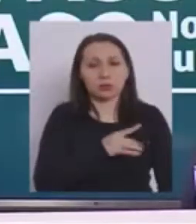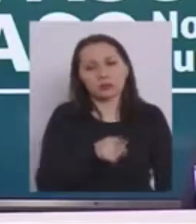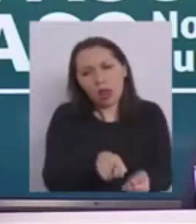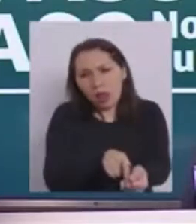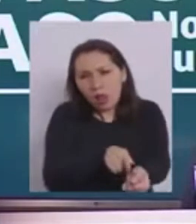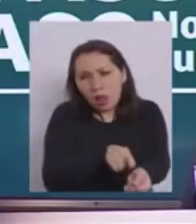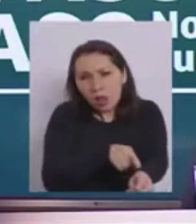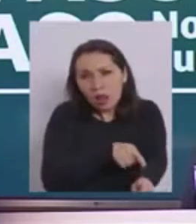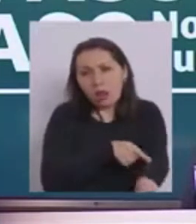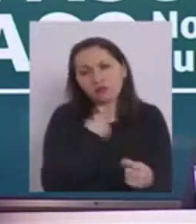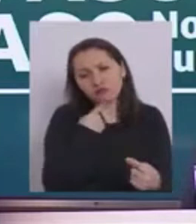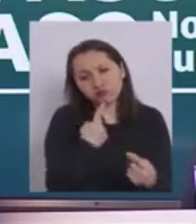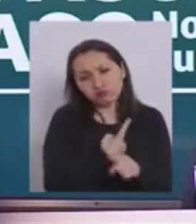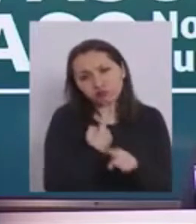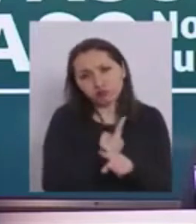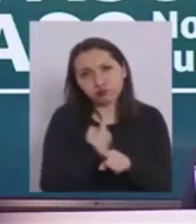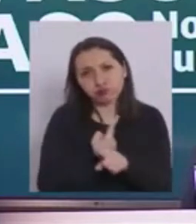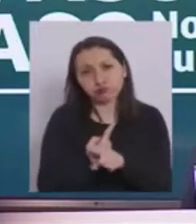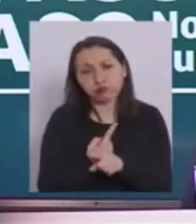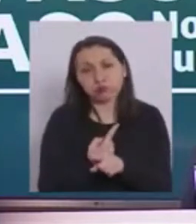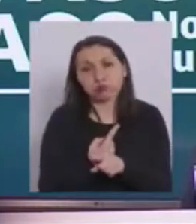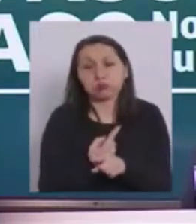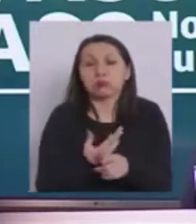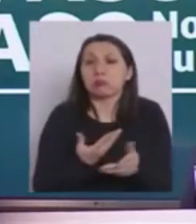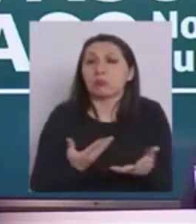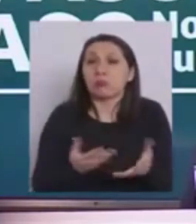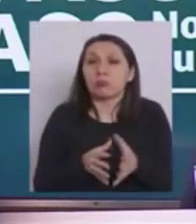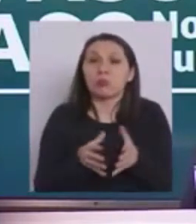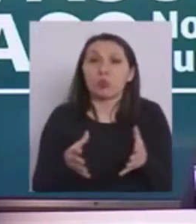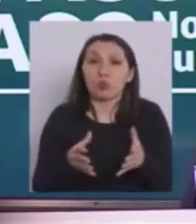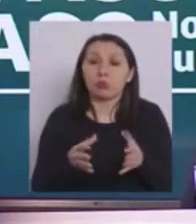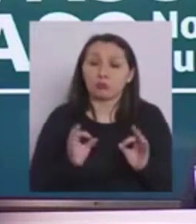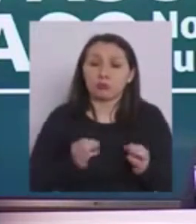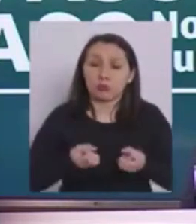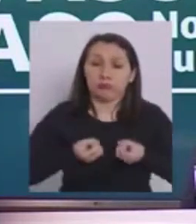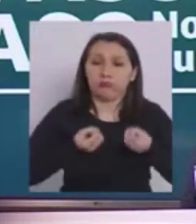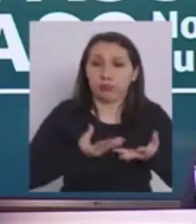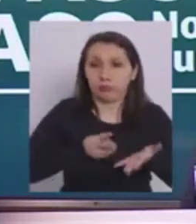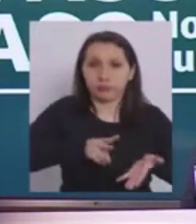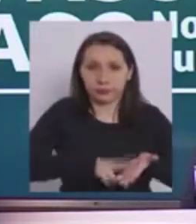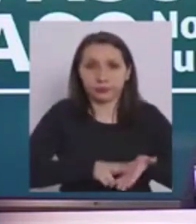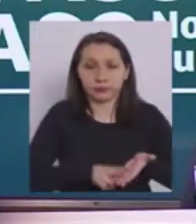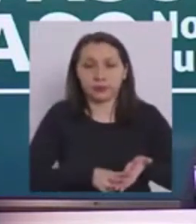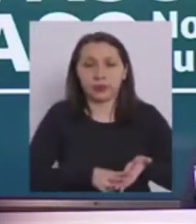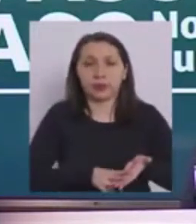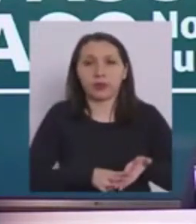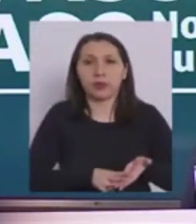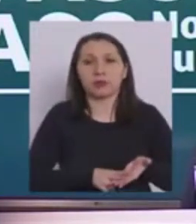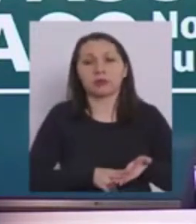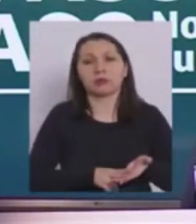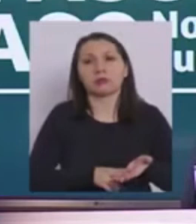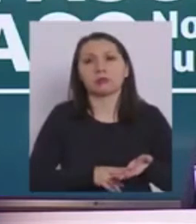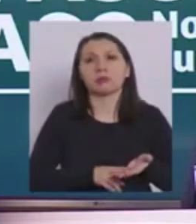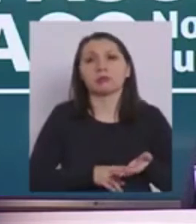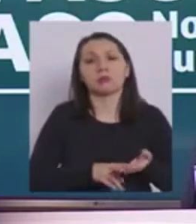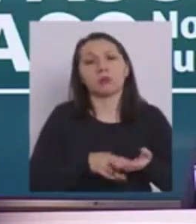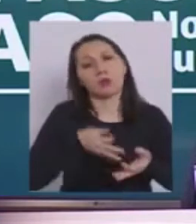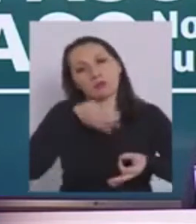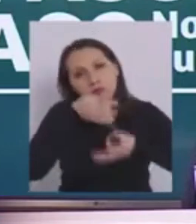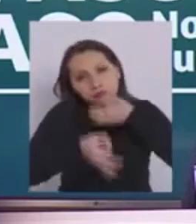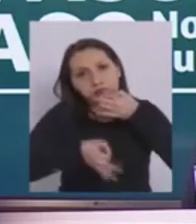chile tuvimos una larga conversación y muy digamos sincera y